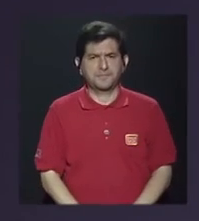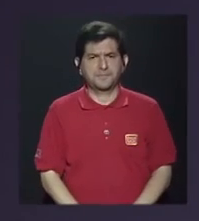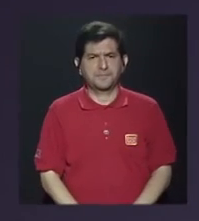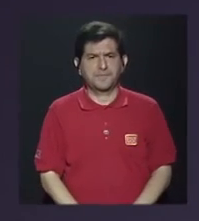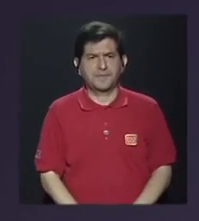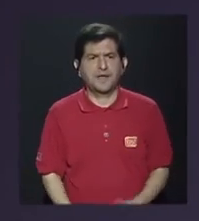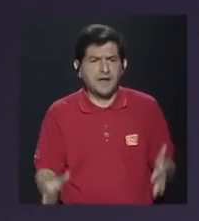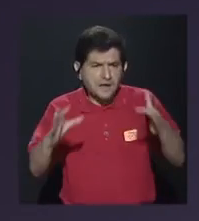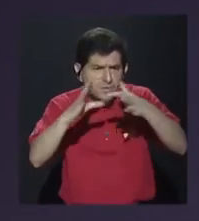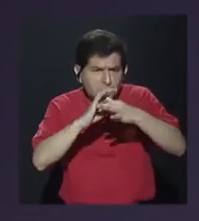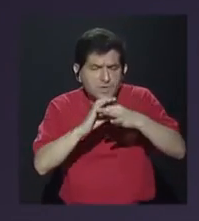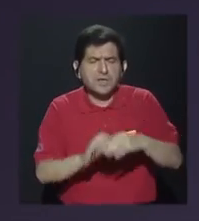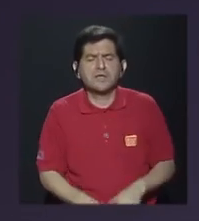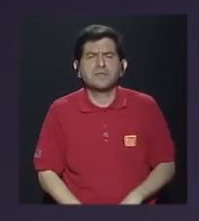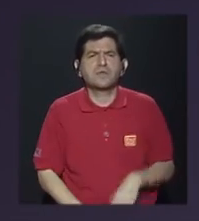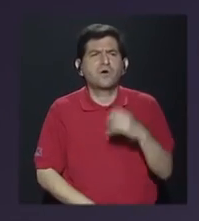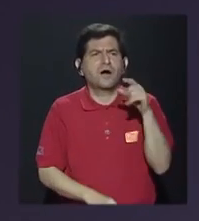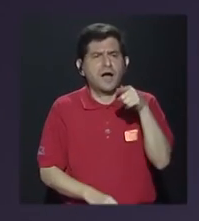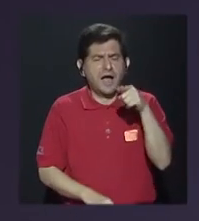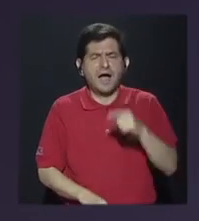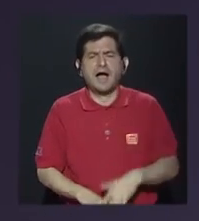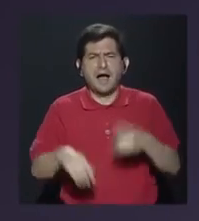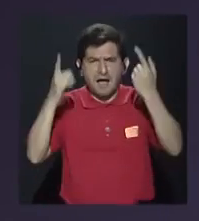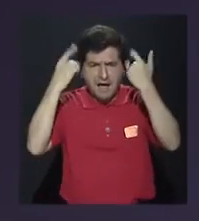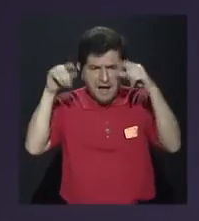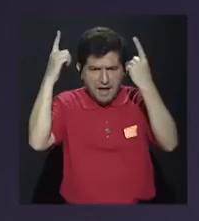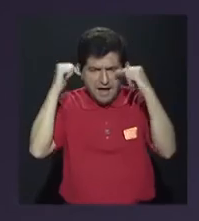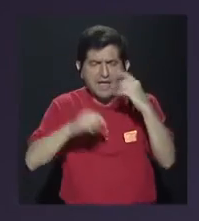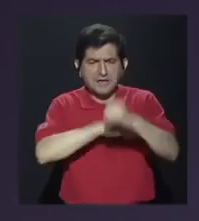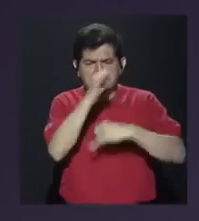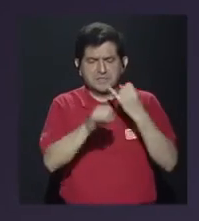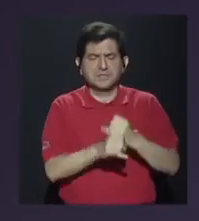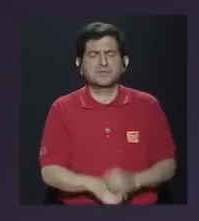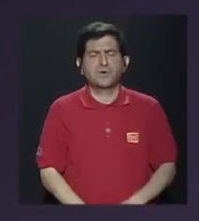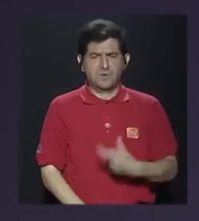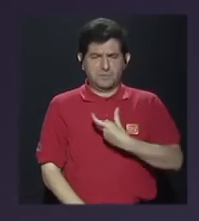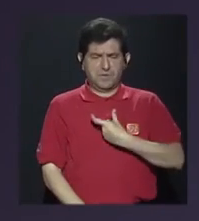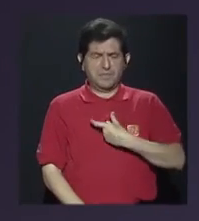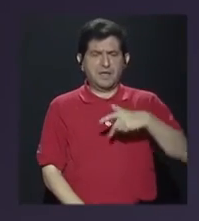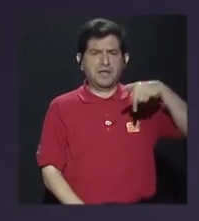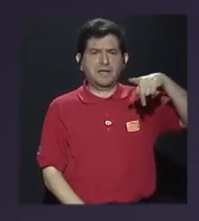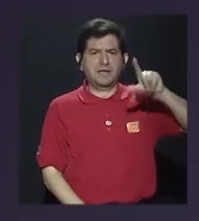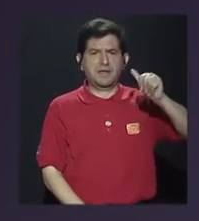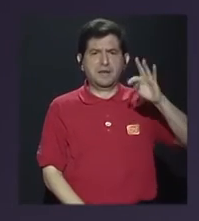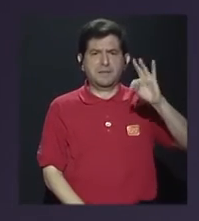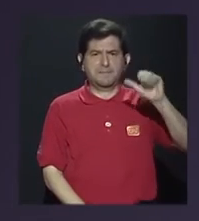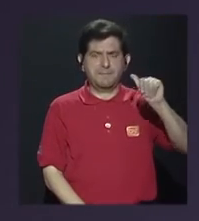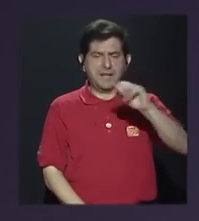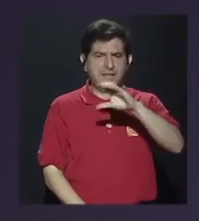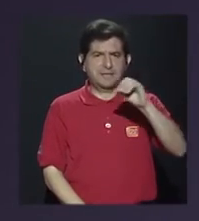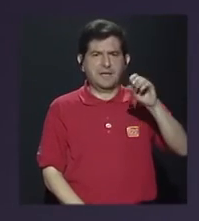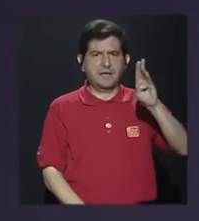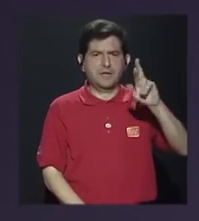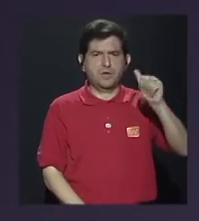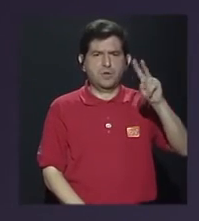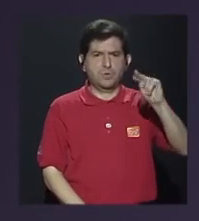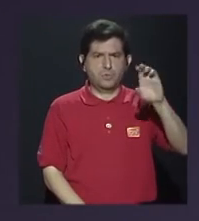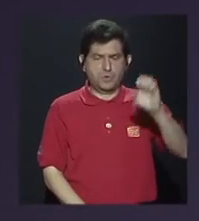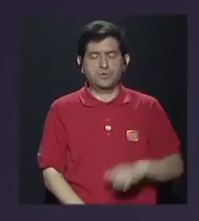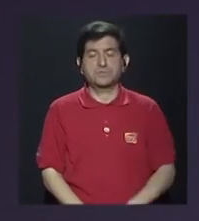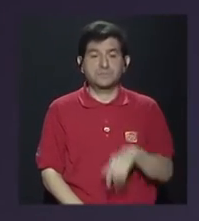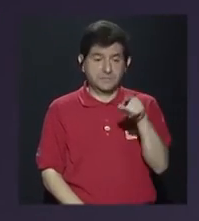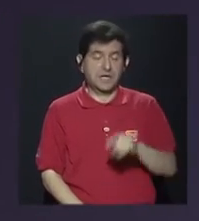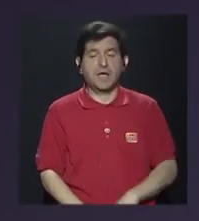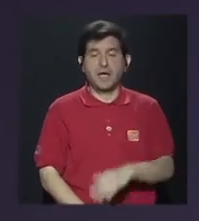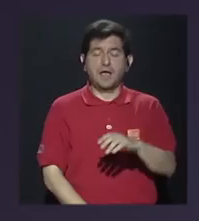lo referente a logros internacionales, tenemos medalla de plata y bronce en los Juegos Parapanamericanos Juveniles Buenos Aires 2013